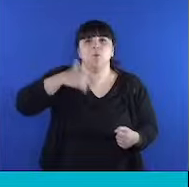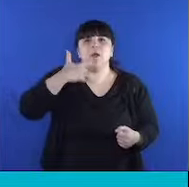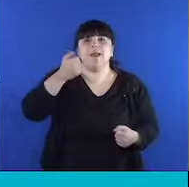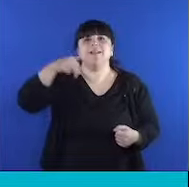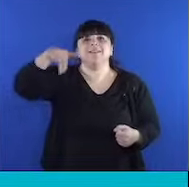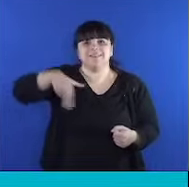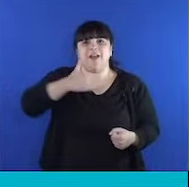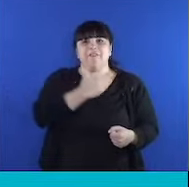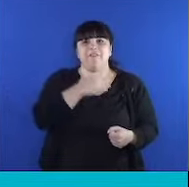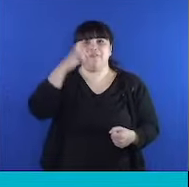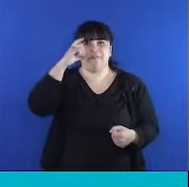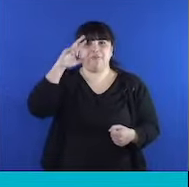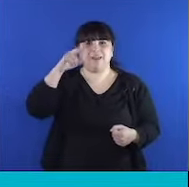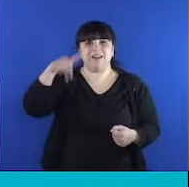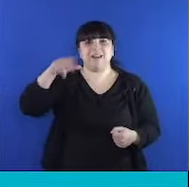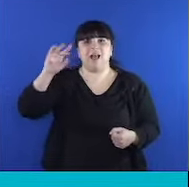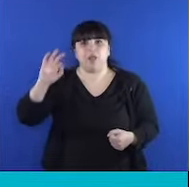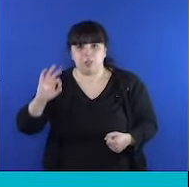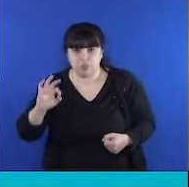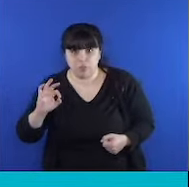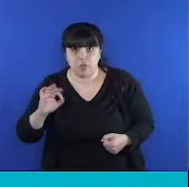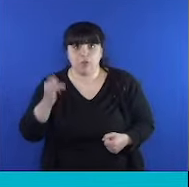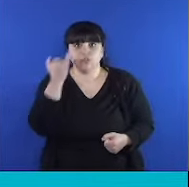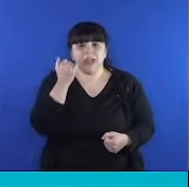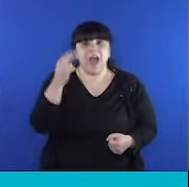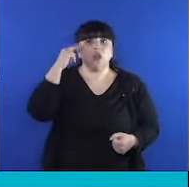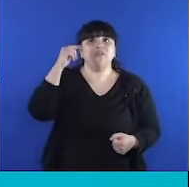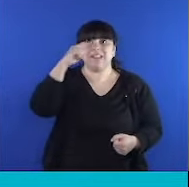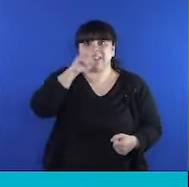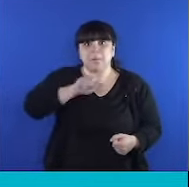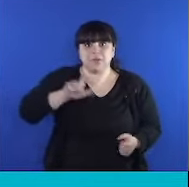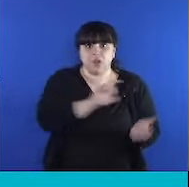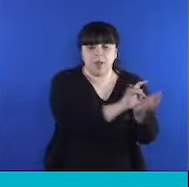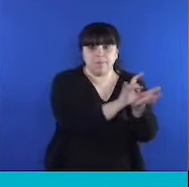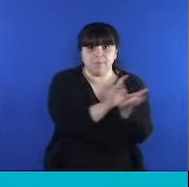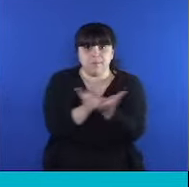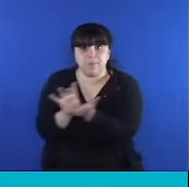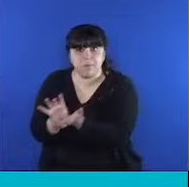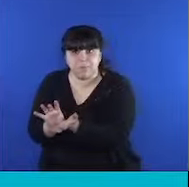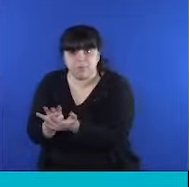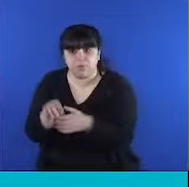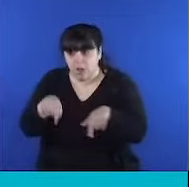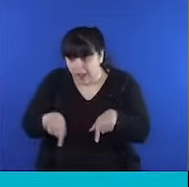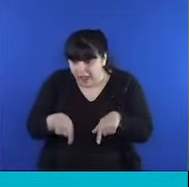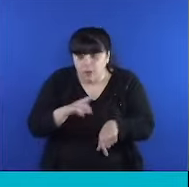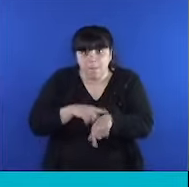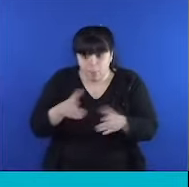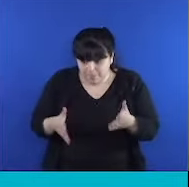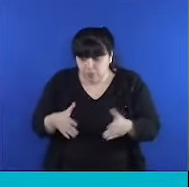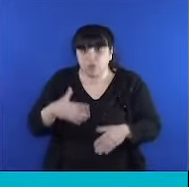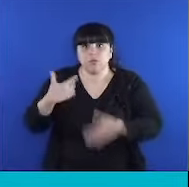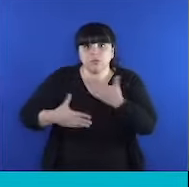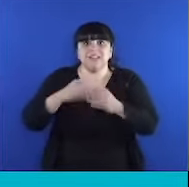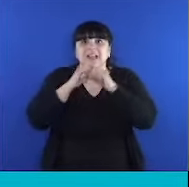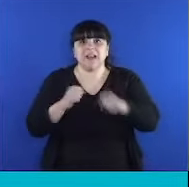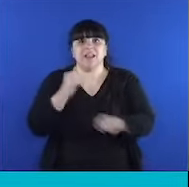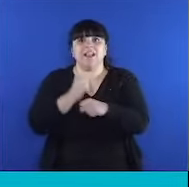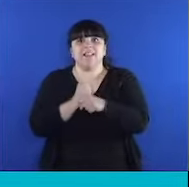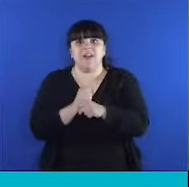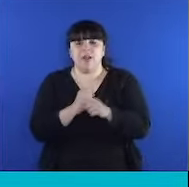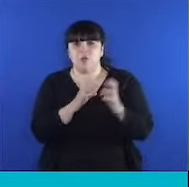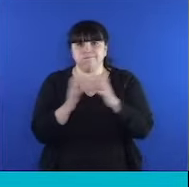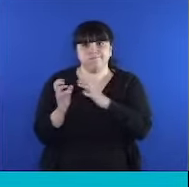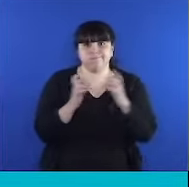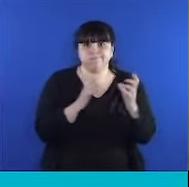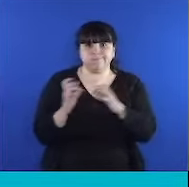mes tuvimos 97 despidos y que están discutiendo en este momento en la Secretaría de Trabajo. Acá tengo